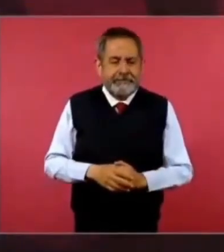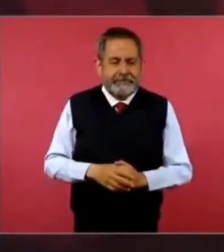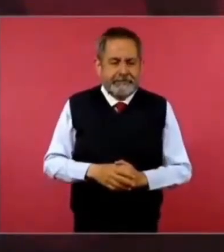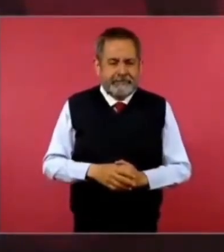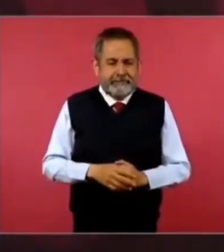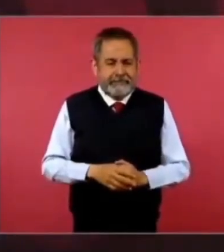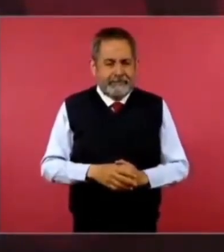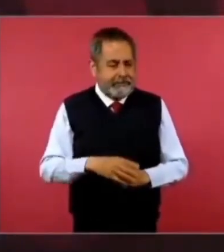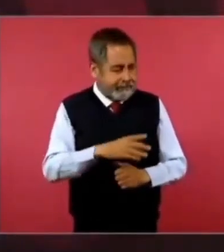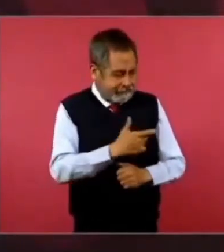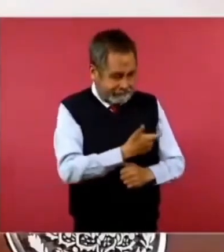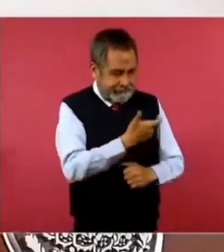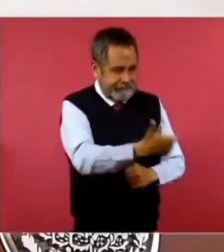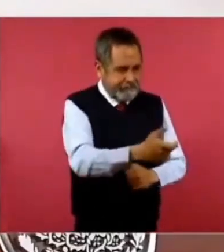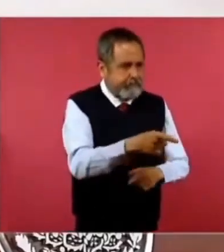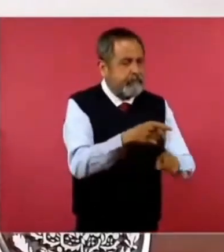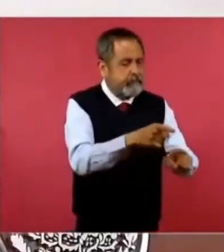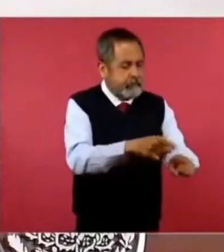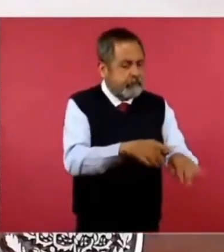hacer trabajo sucio.